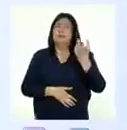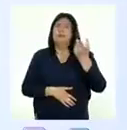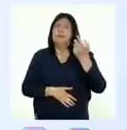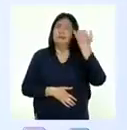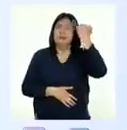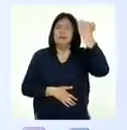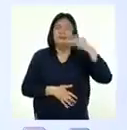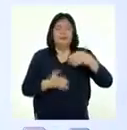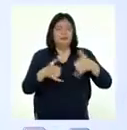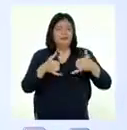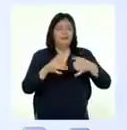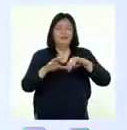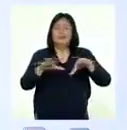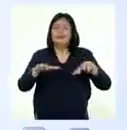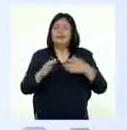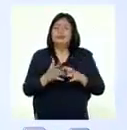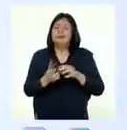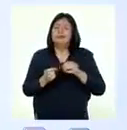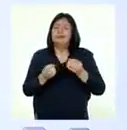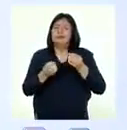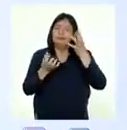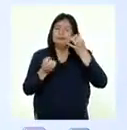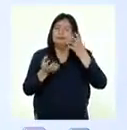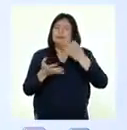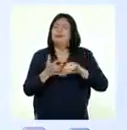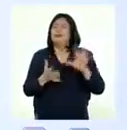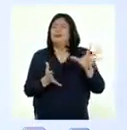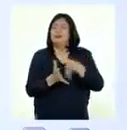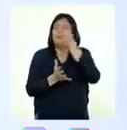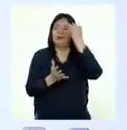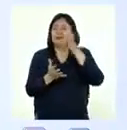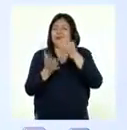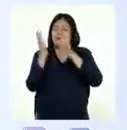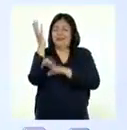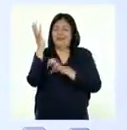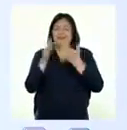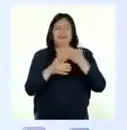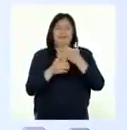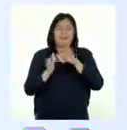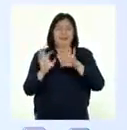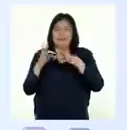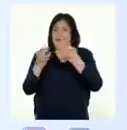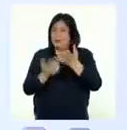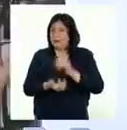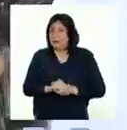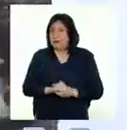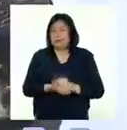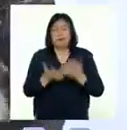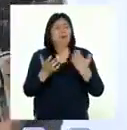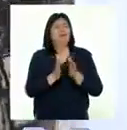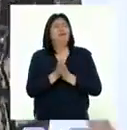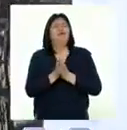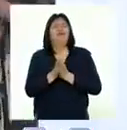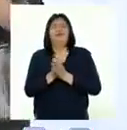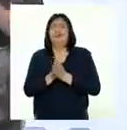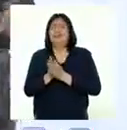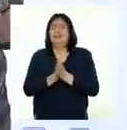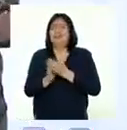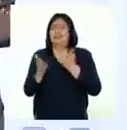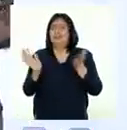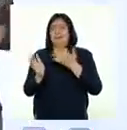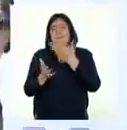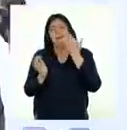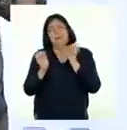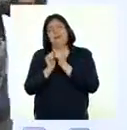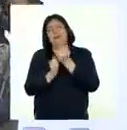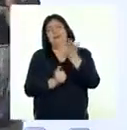un juego en el que comunicaremos todo lo aprendido sobre las estaciones del año para compartirlo en familia. Ay, no podemos contar con